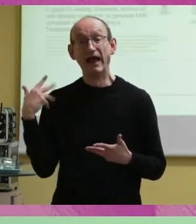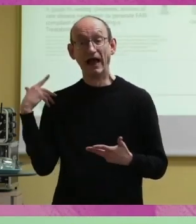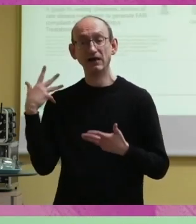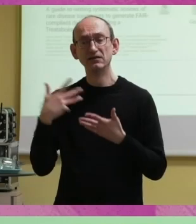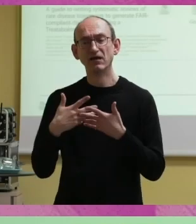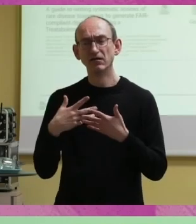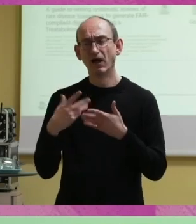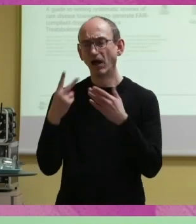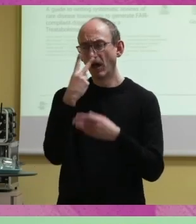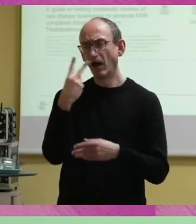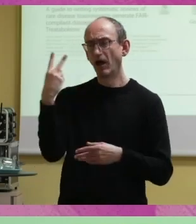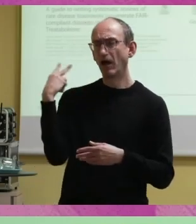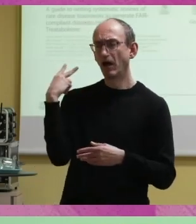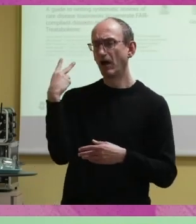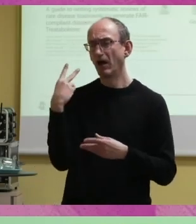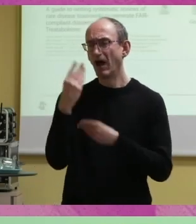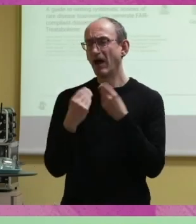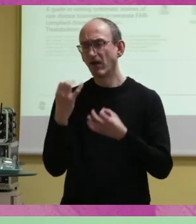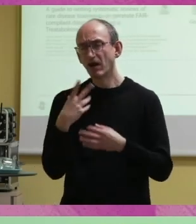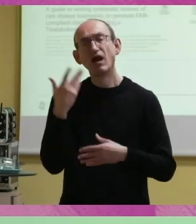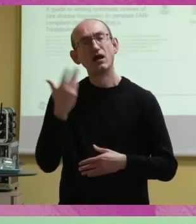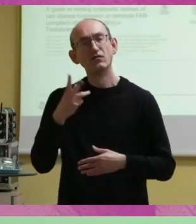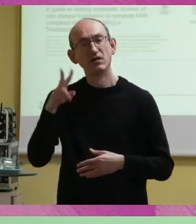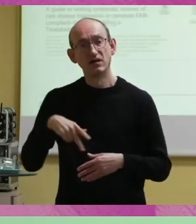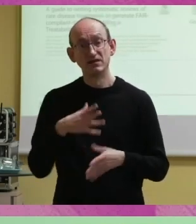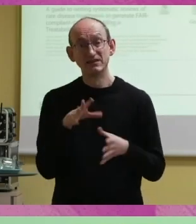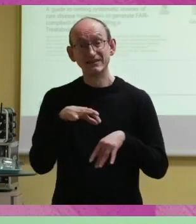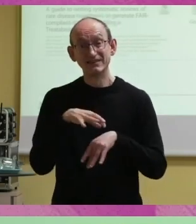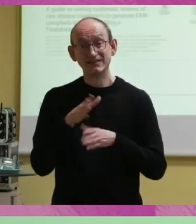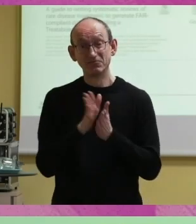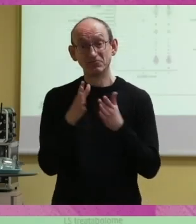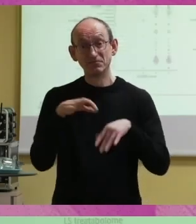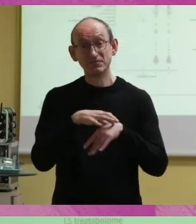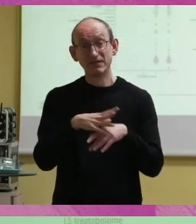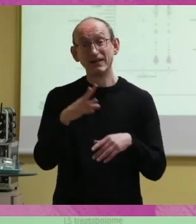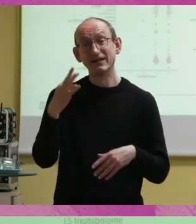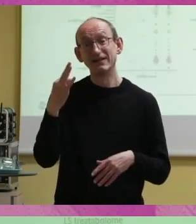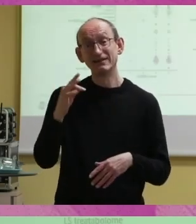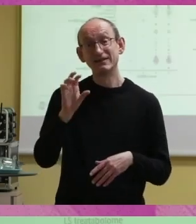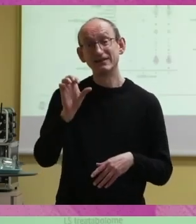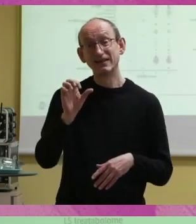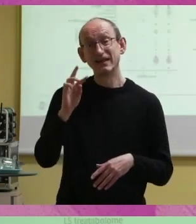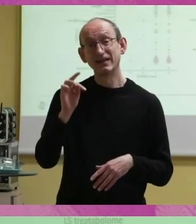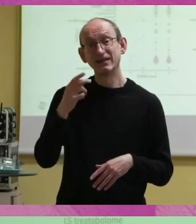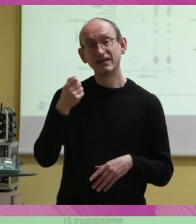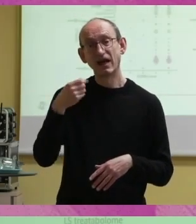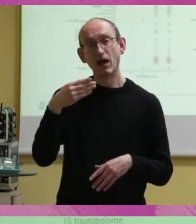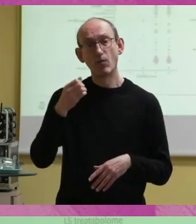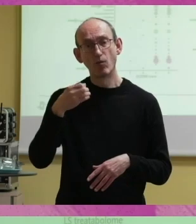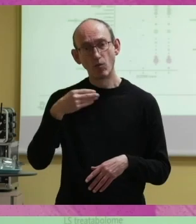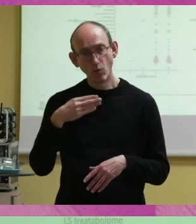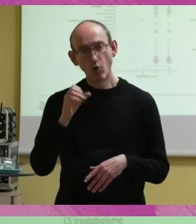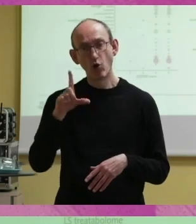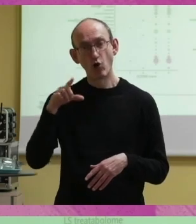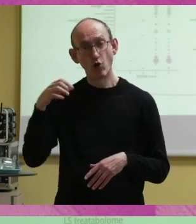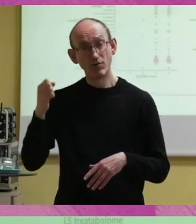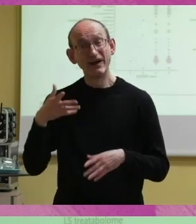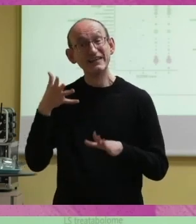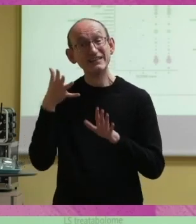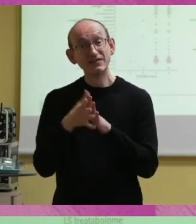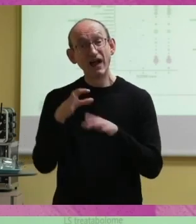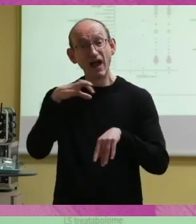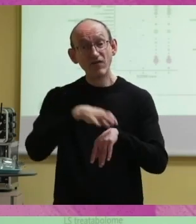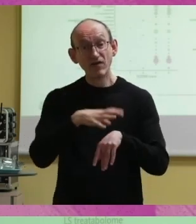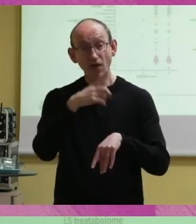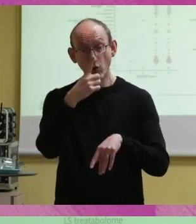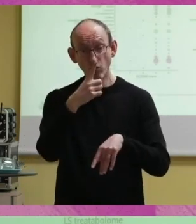fecha. Y pues una de las guías útiles es el tretaboloma, que quiere decir que alguien estudie todo lo que se ha hecho en una enfermedad, ¿no?